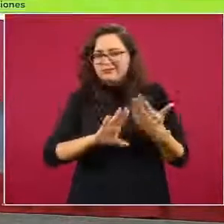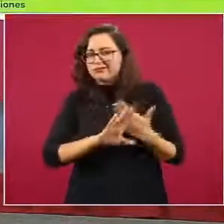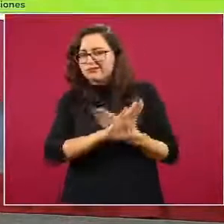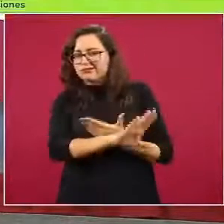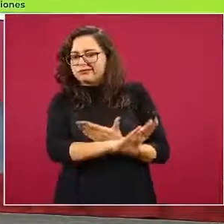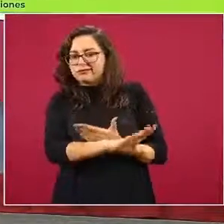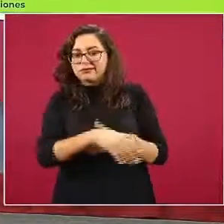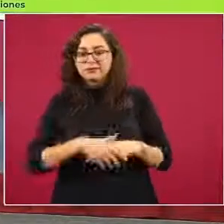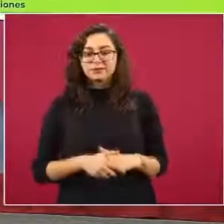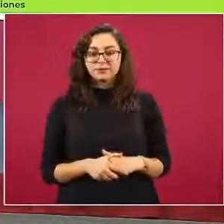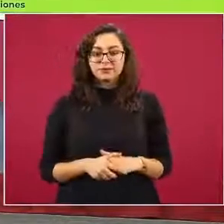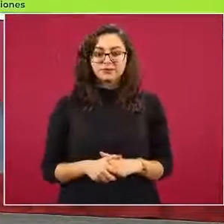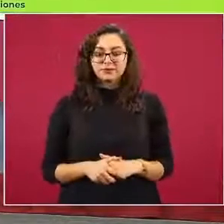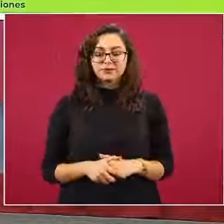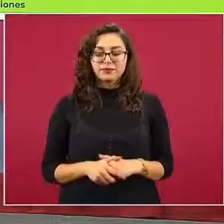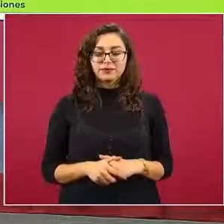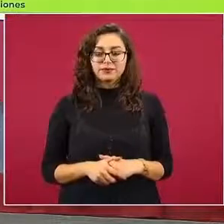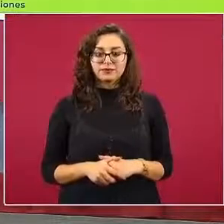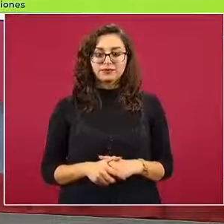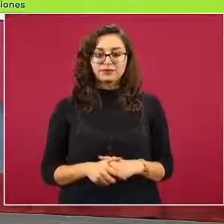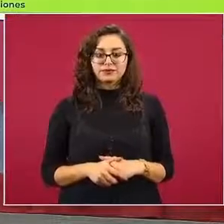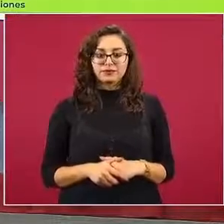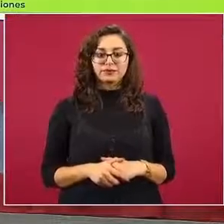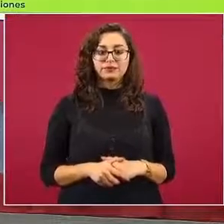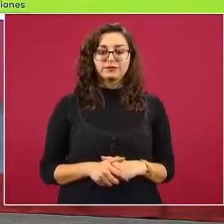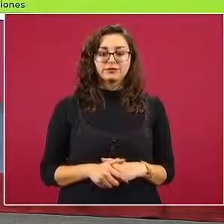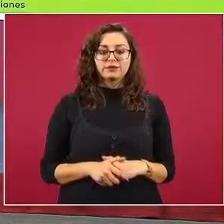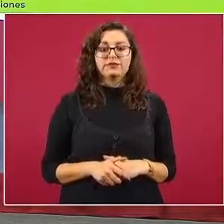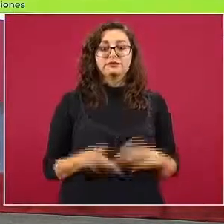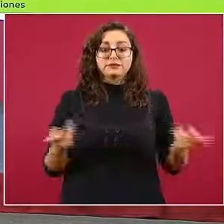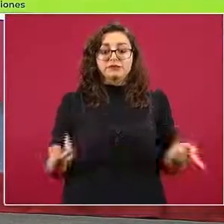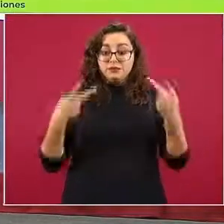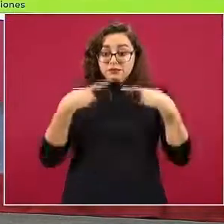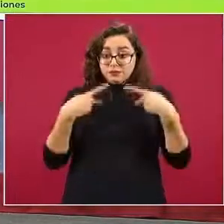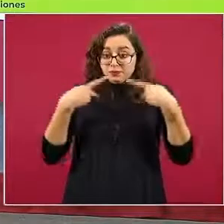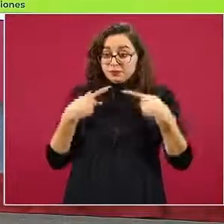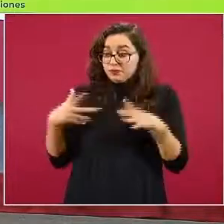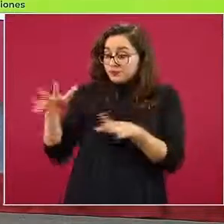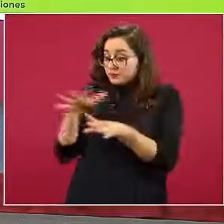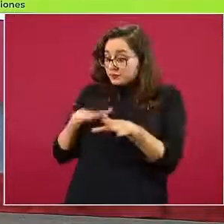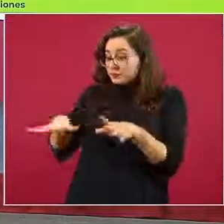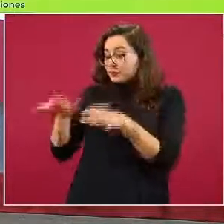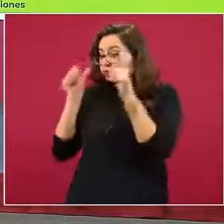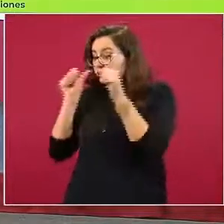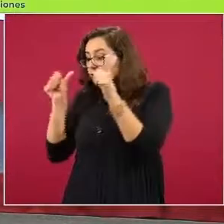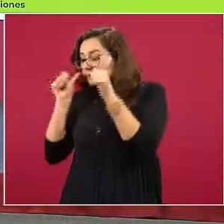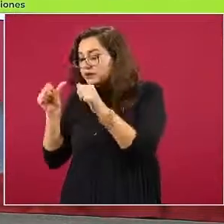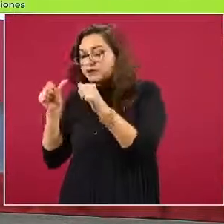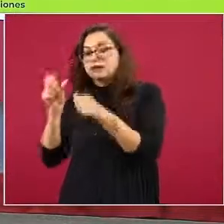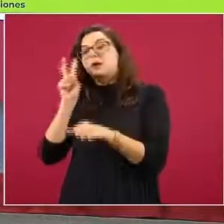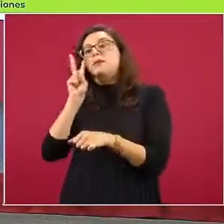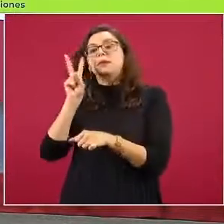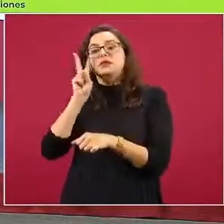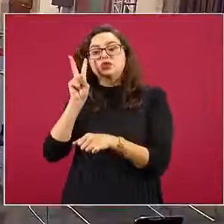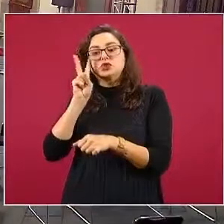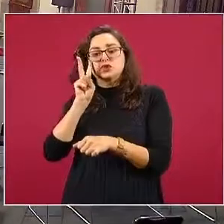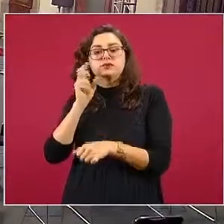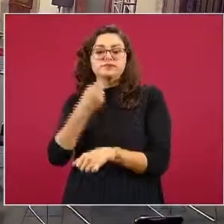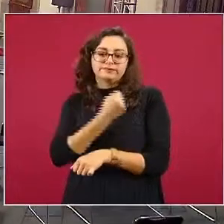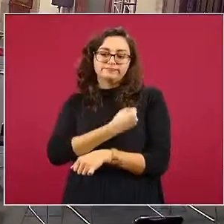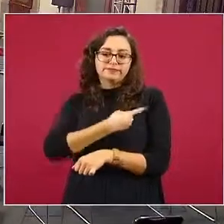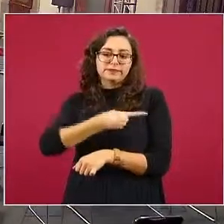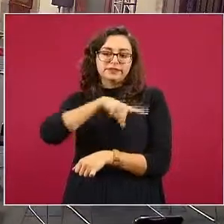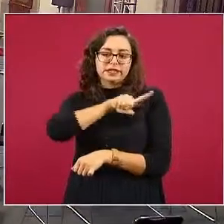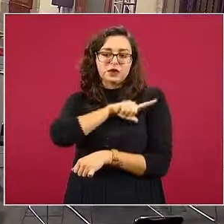Cuando hablamos de una visión basada en las personas, estamos hablando de salud. Cuando hablamos de adicciones, estamos hablando de un problema de